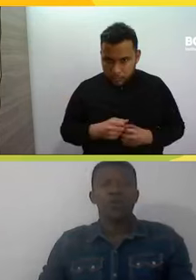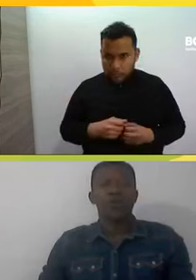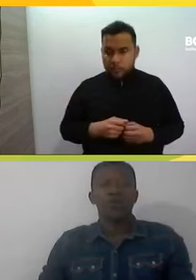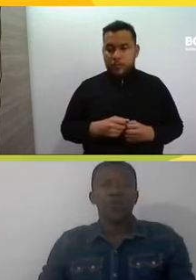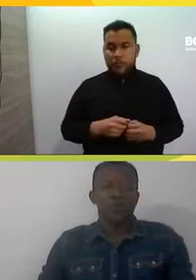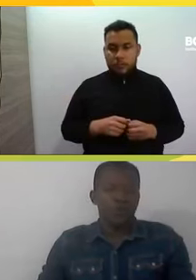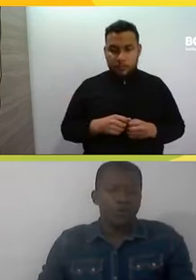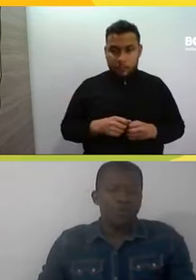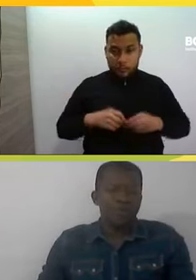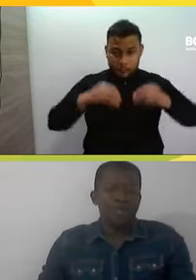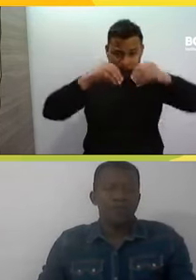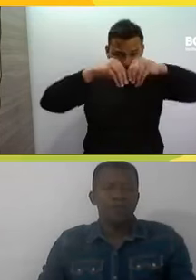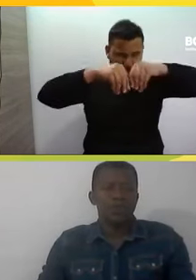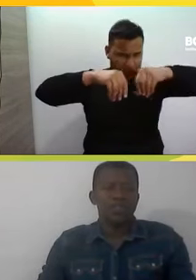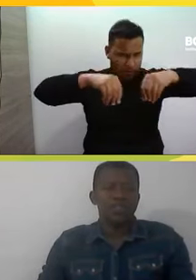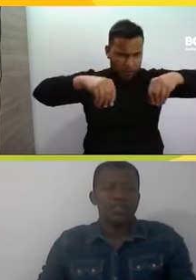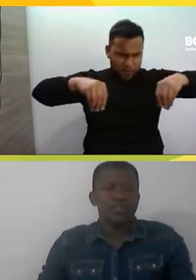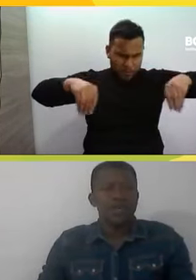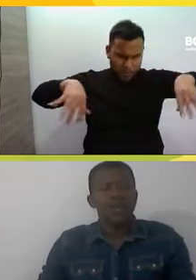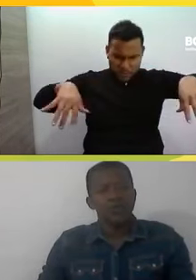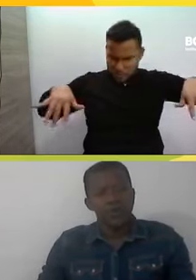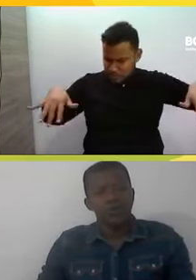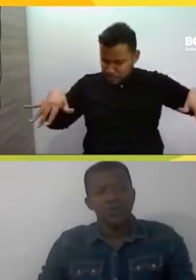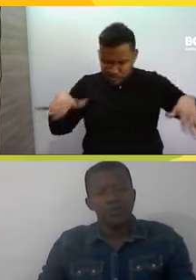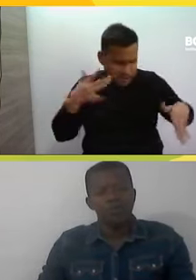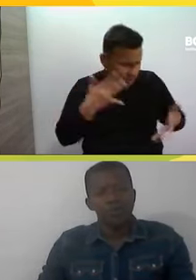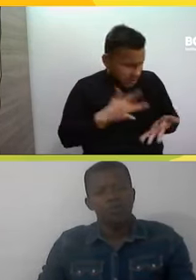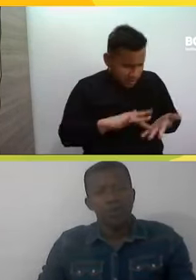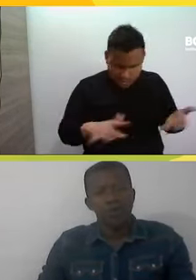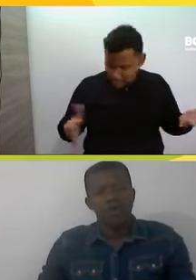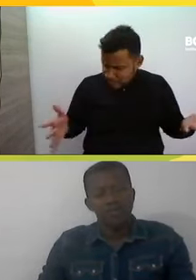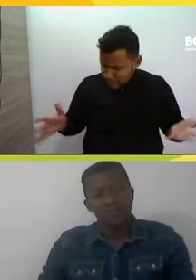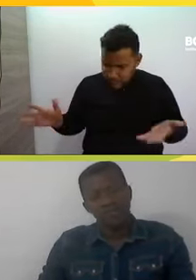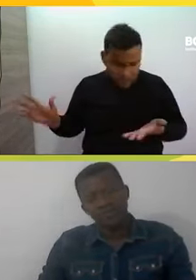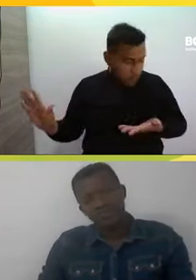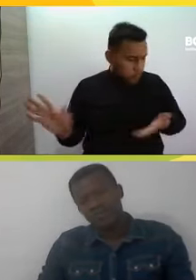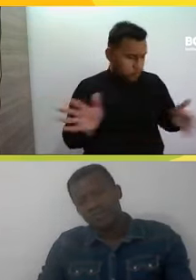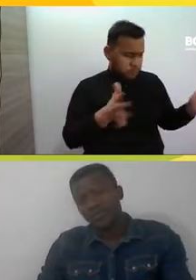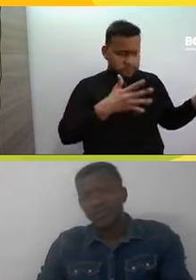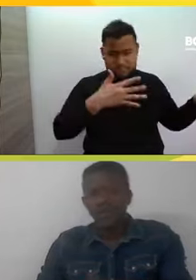todo, con un viento iniciado en los pulmones.